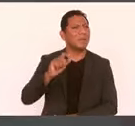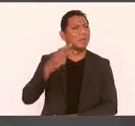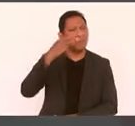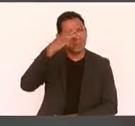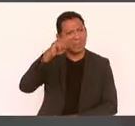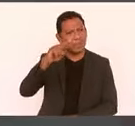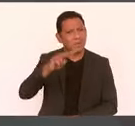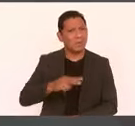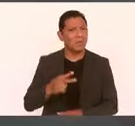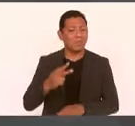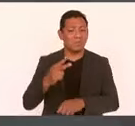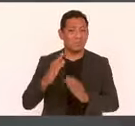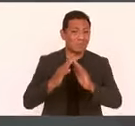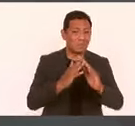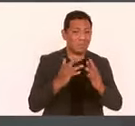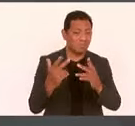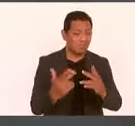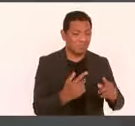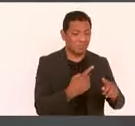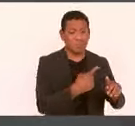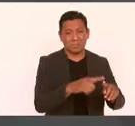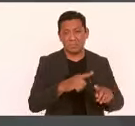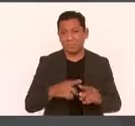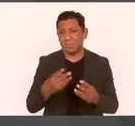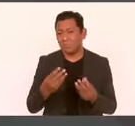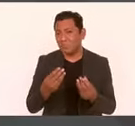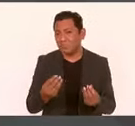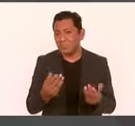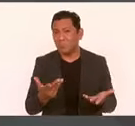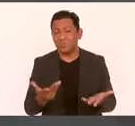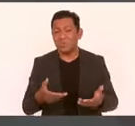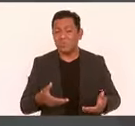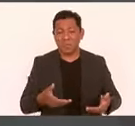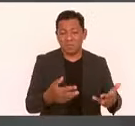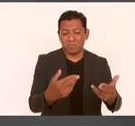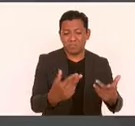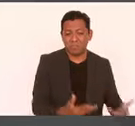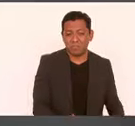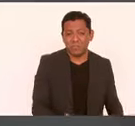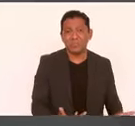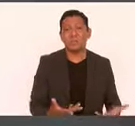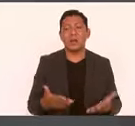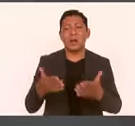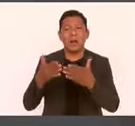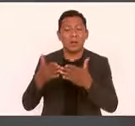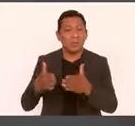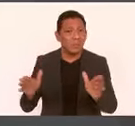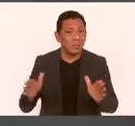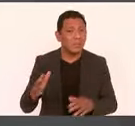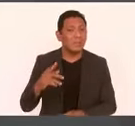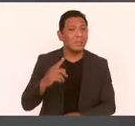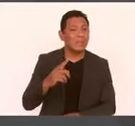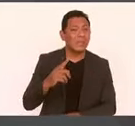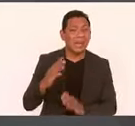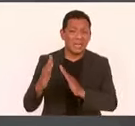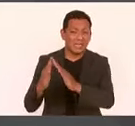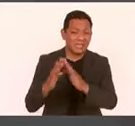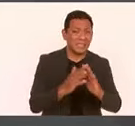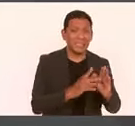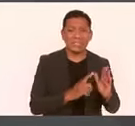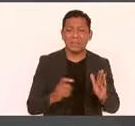25.581 viviendas dañadas, dañada infraestructura hidráulica y carretera, apertura de cerca de cientos de grietas en la